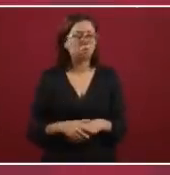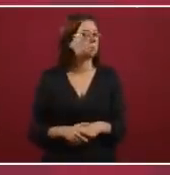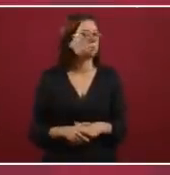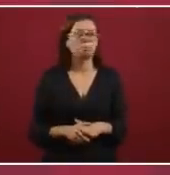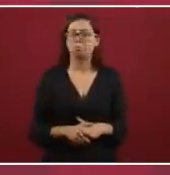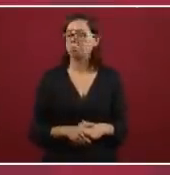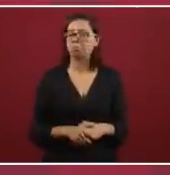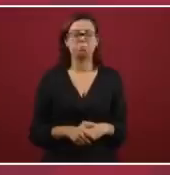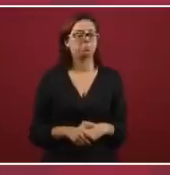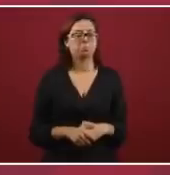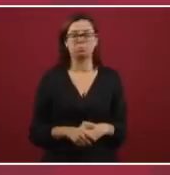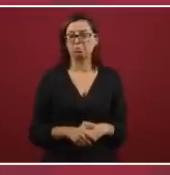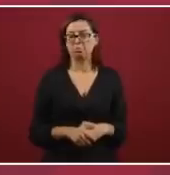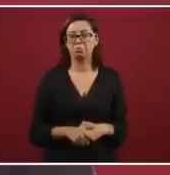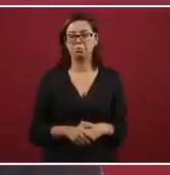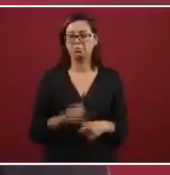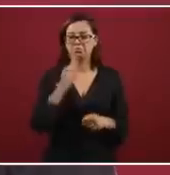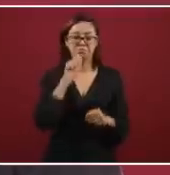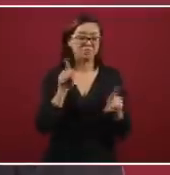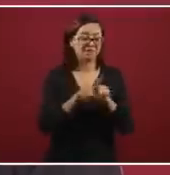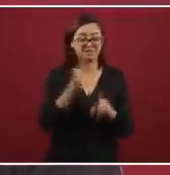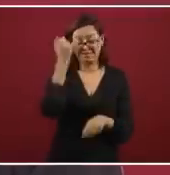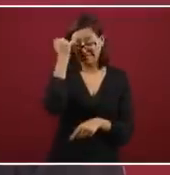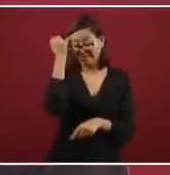una volada.